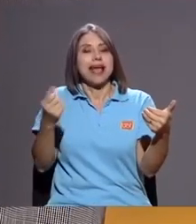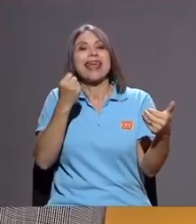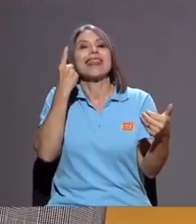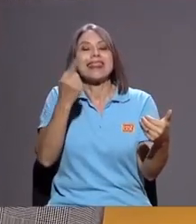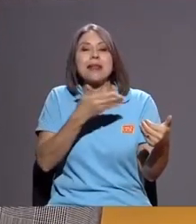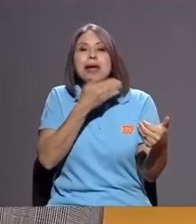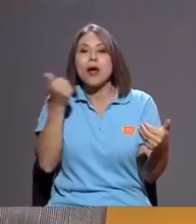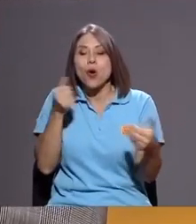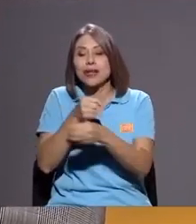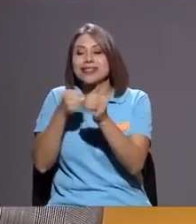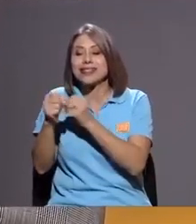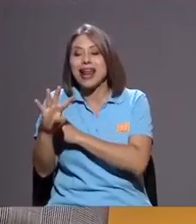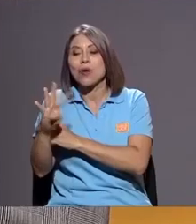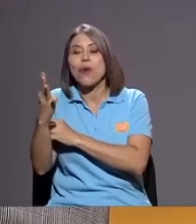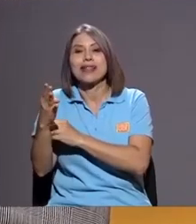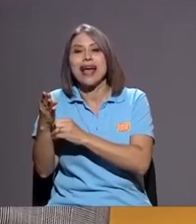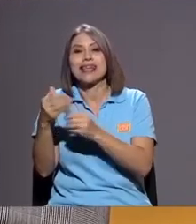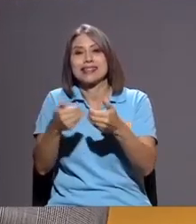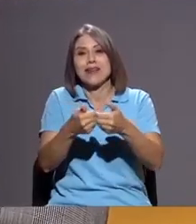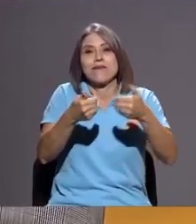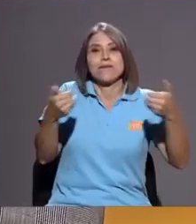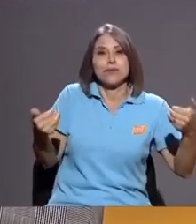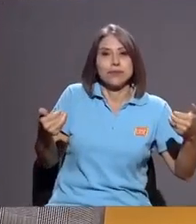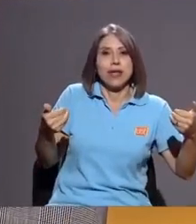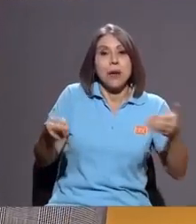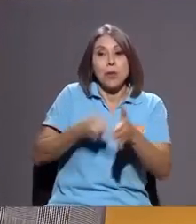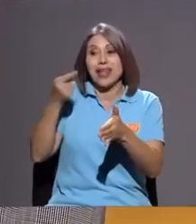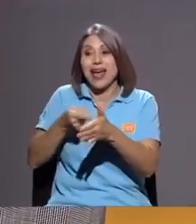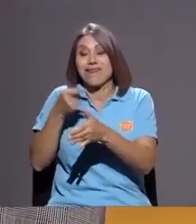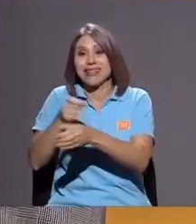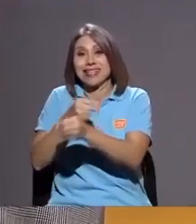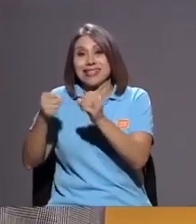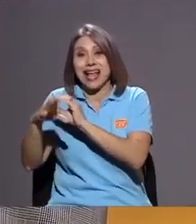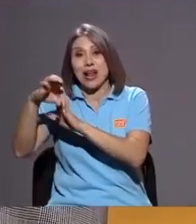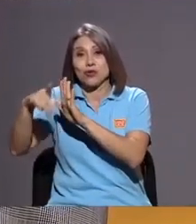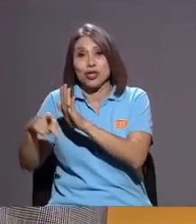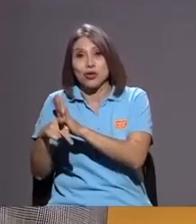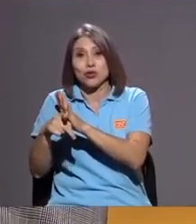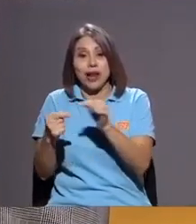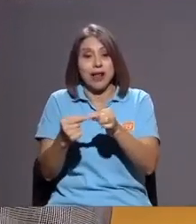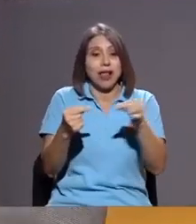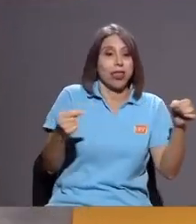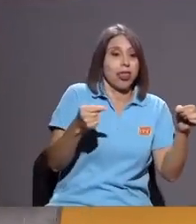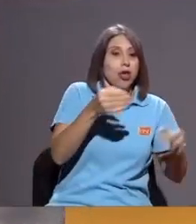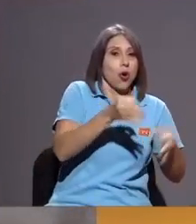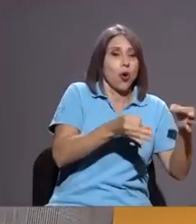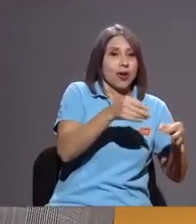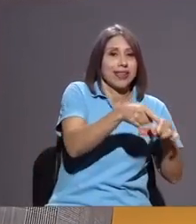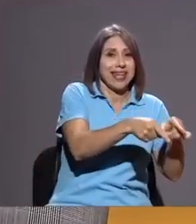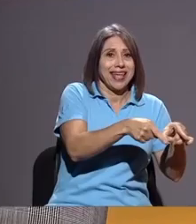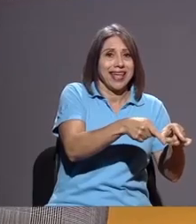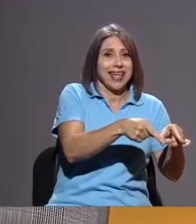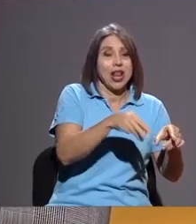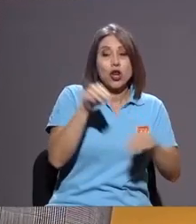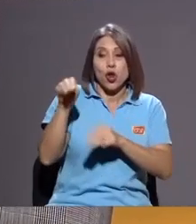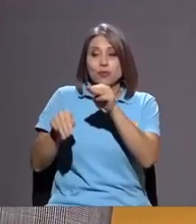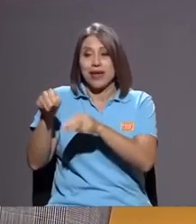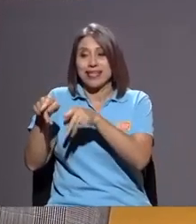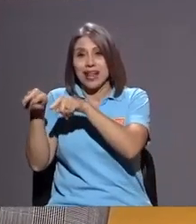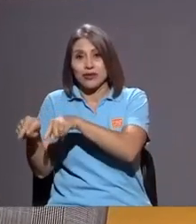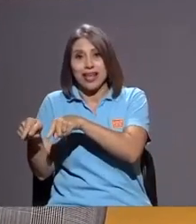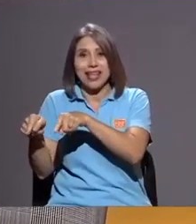Poder Judicial, porque muchas veces entra en conflicto la sala con la Corte Plena, con el agravante que los magistrados de la sala son al mismo tiempo miembros de la